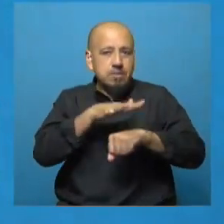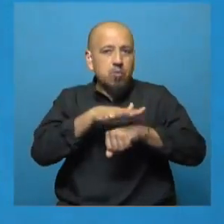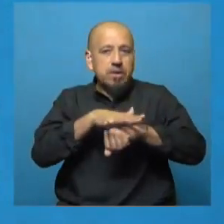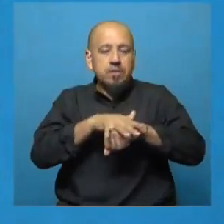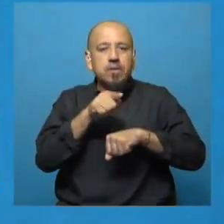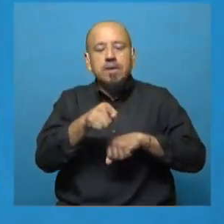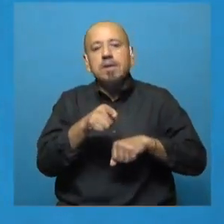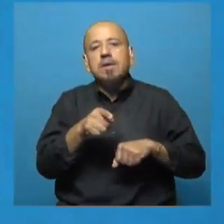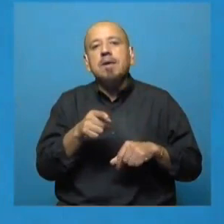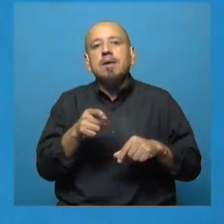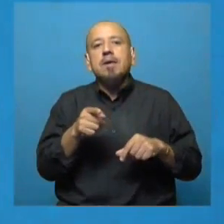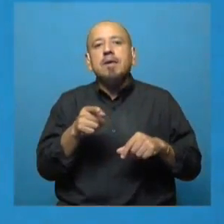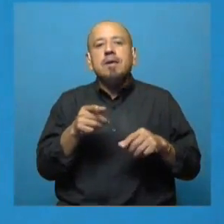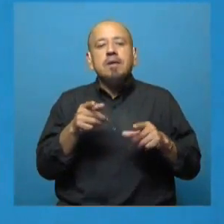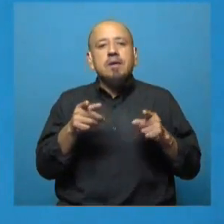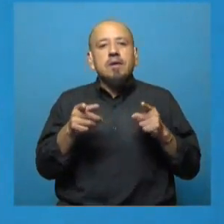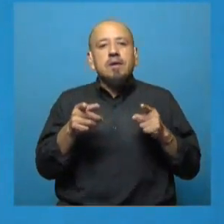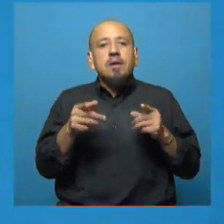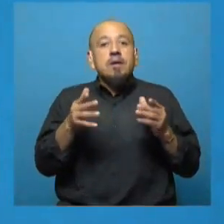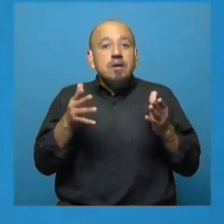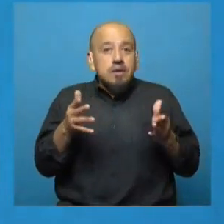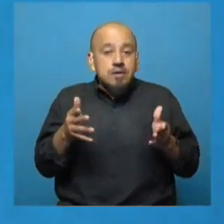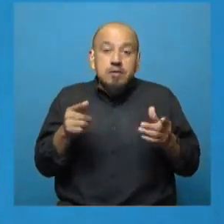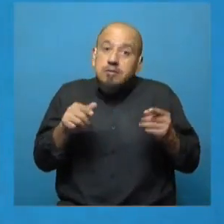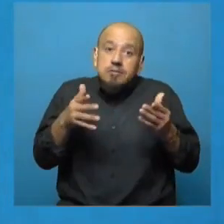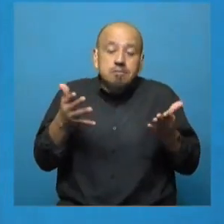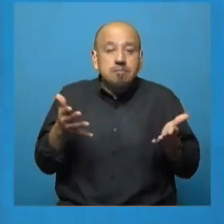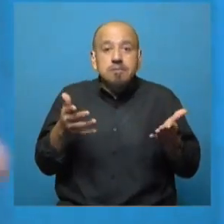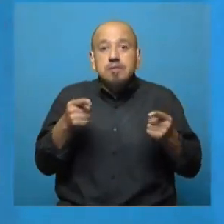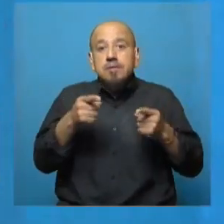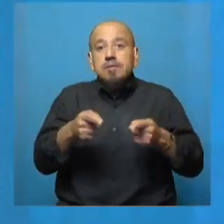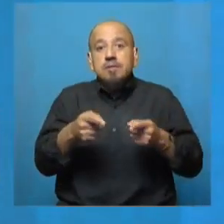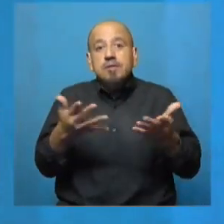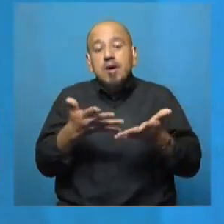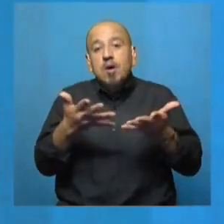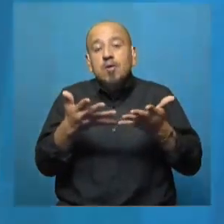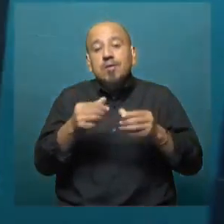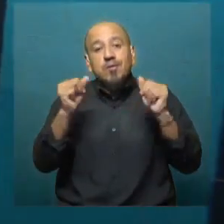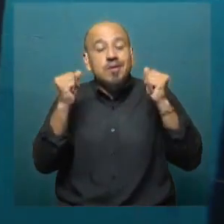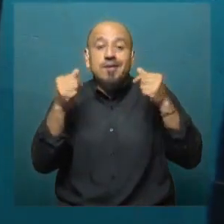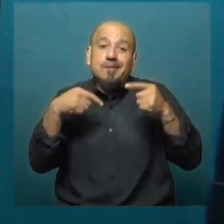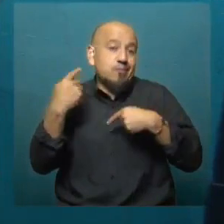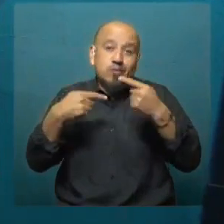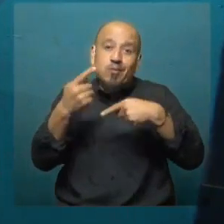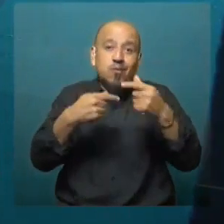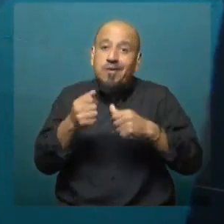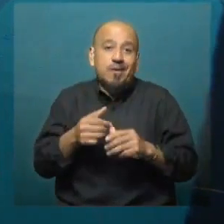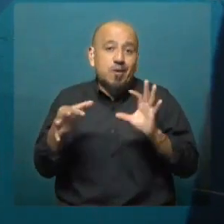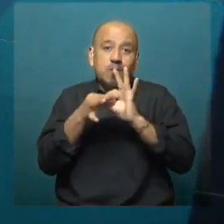época y bueno Y terminé que hasta ahora estoy enseñando una hora con el Flaco